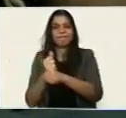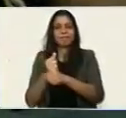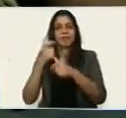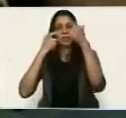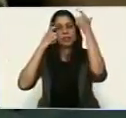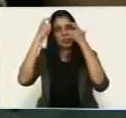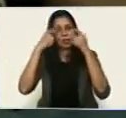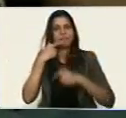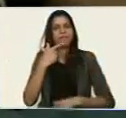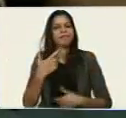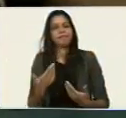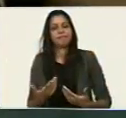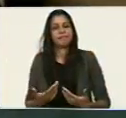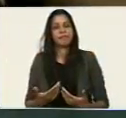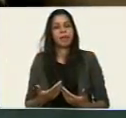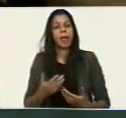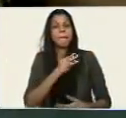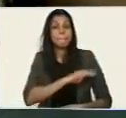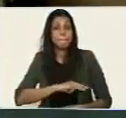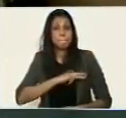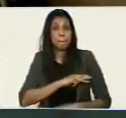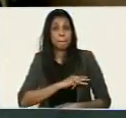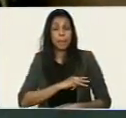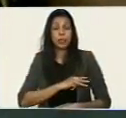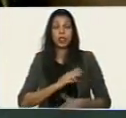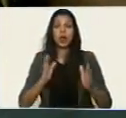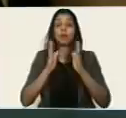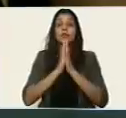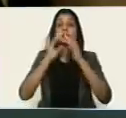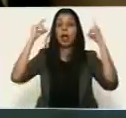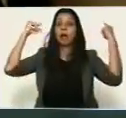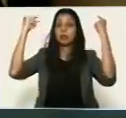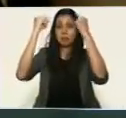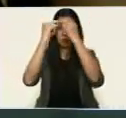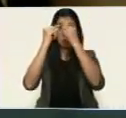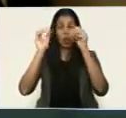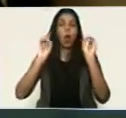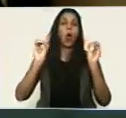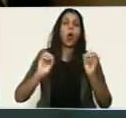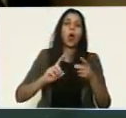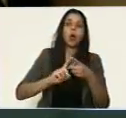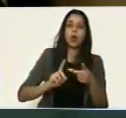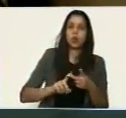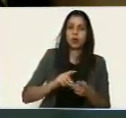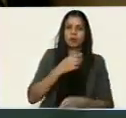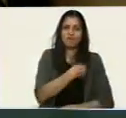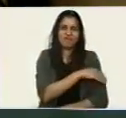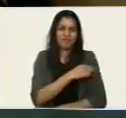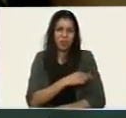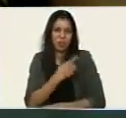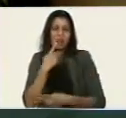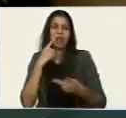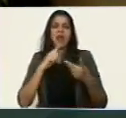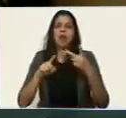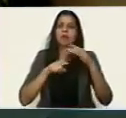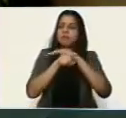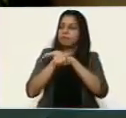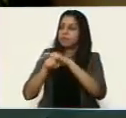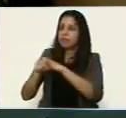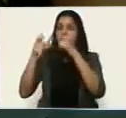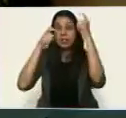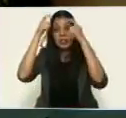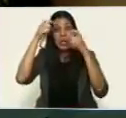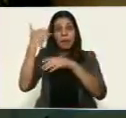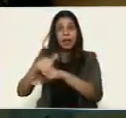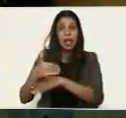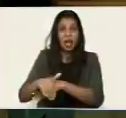Emilio, de la gran misión José Gregorio Hernández. Vaya a los CDI, vaya a los hospitales, vaya. Es Chávez en la calle,